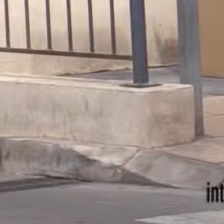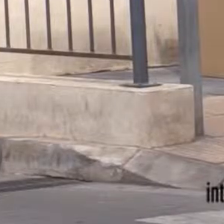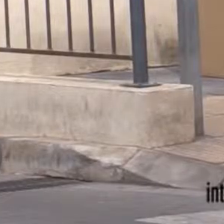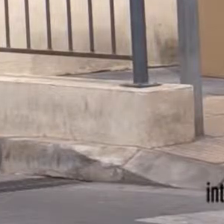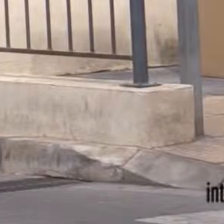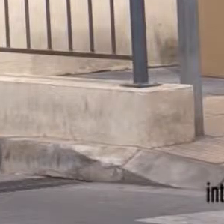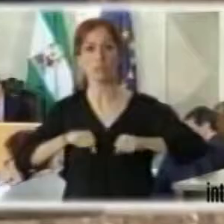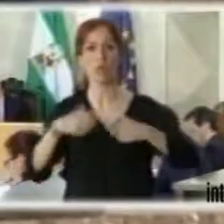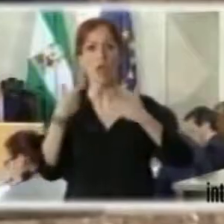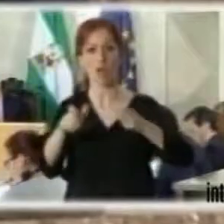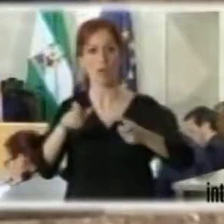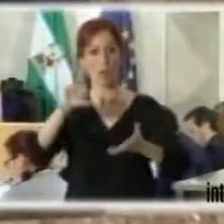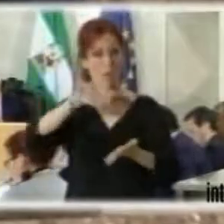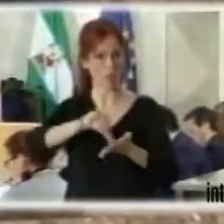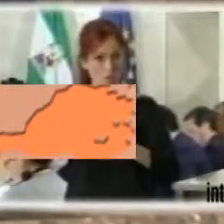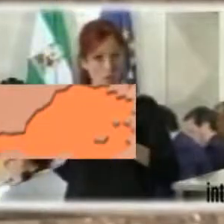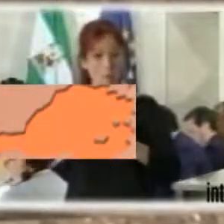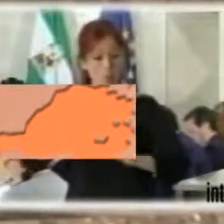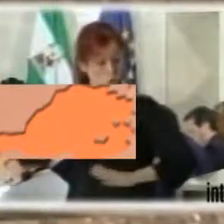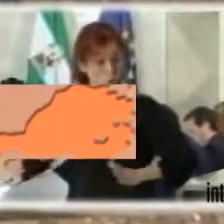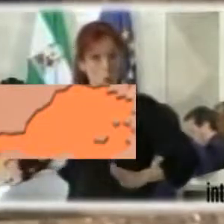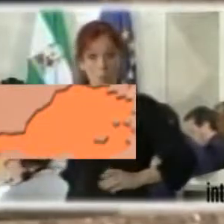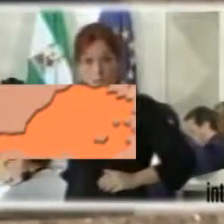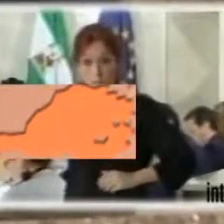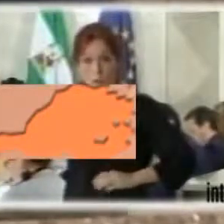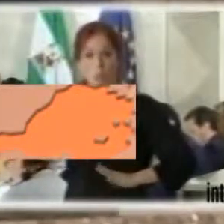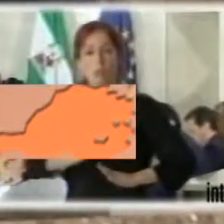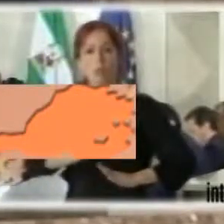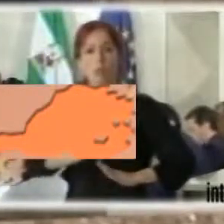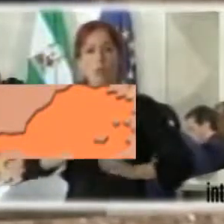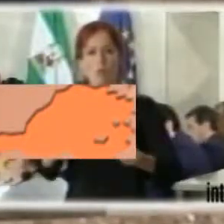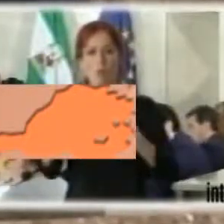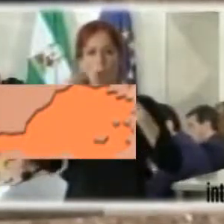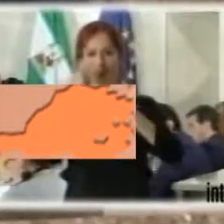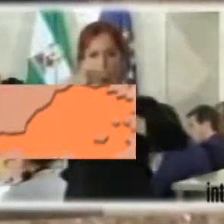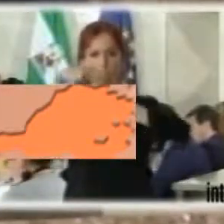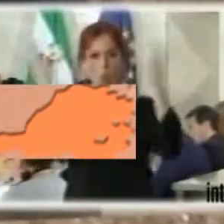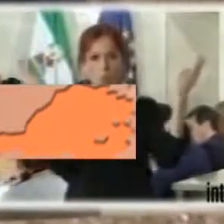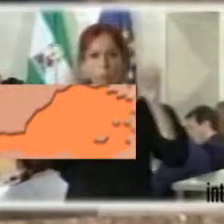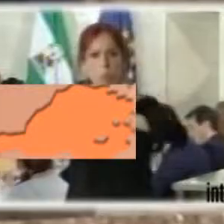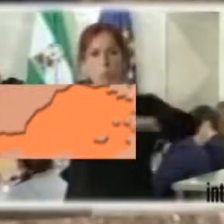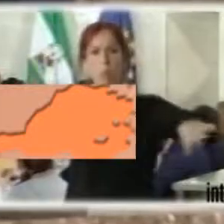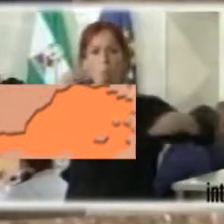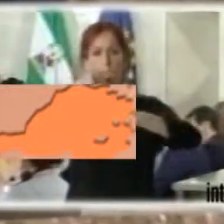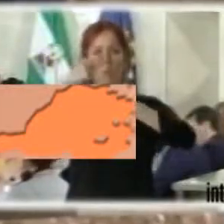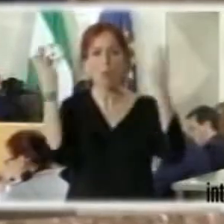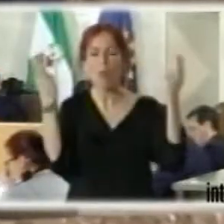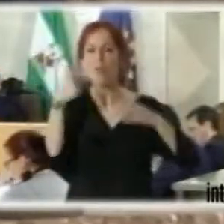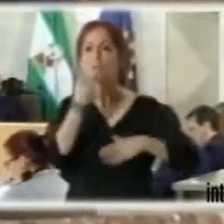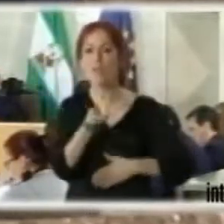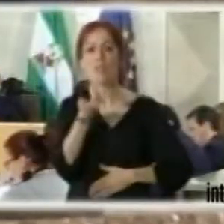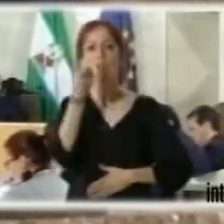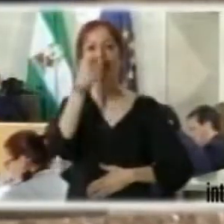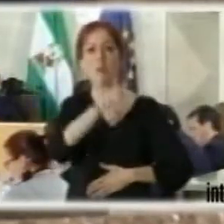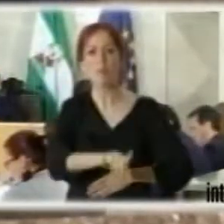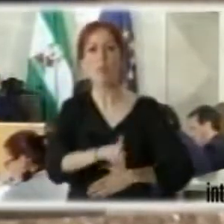destinado a la restauración. Pero nuestra sorpresa ha sido cuando se ha informado públicamente diciendo que se va a hacer las dependencias municipales y